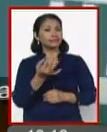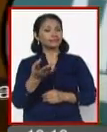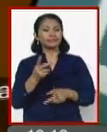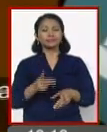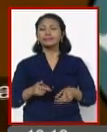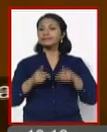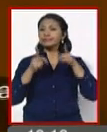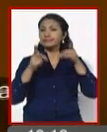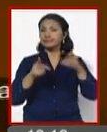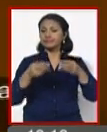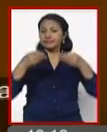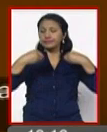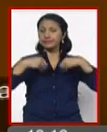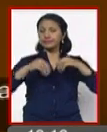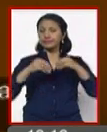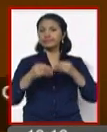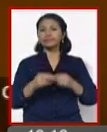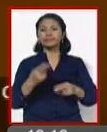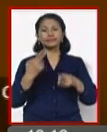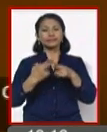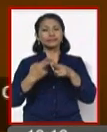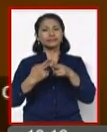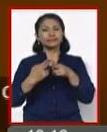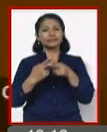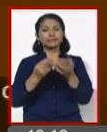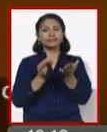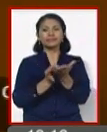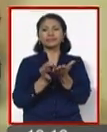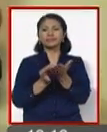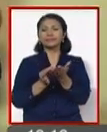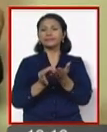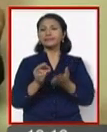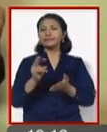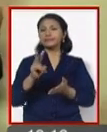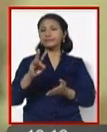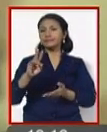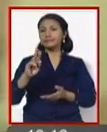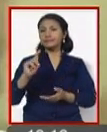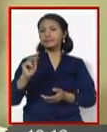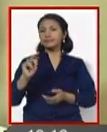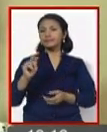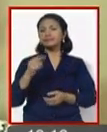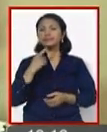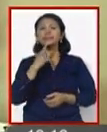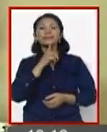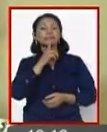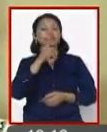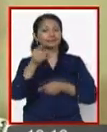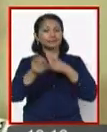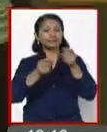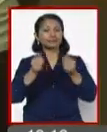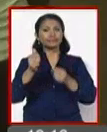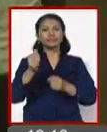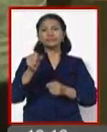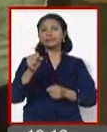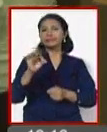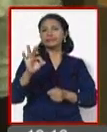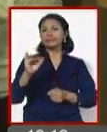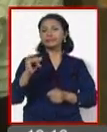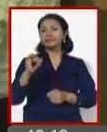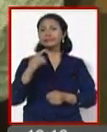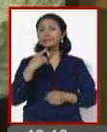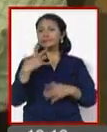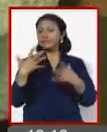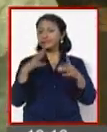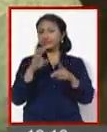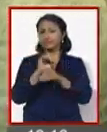cualquier denuncia de la venta de las denominadas monedas virtuales o Bitcoin. Aseguró la directora de la ASFI que aunque no